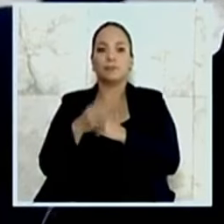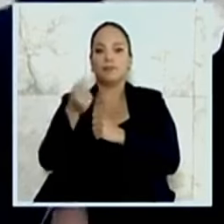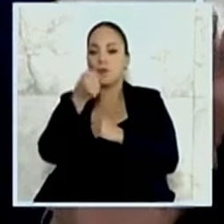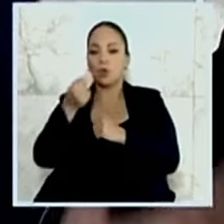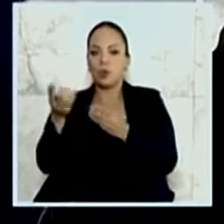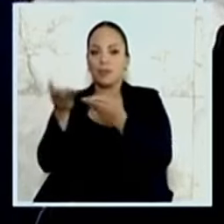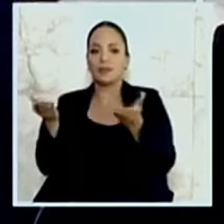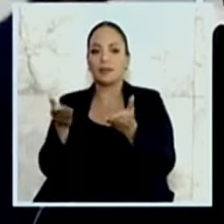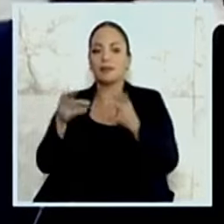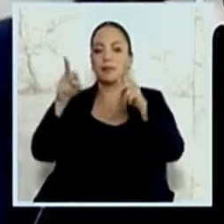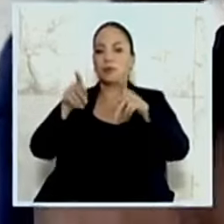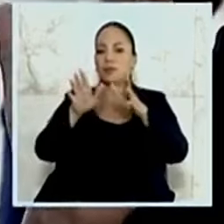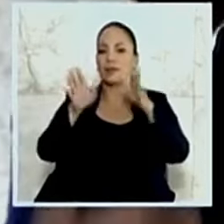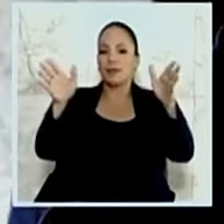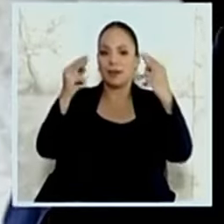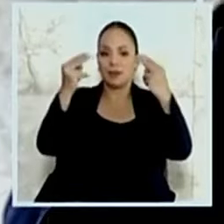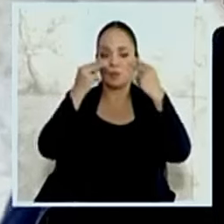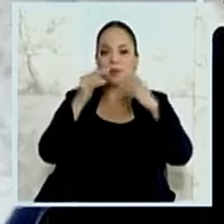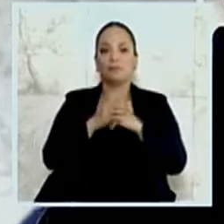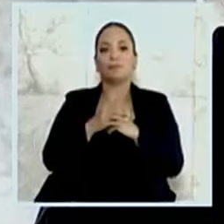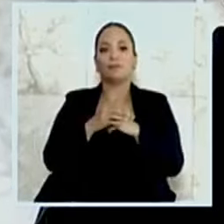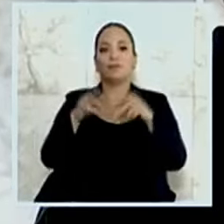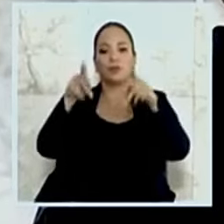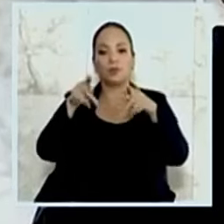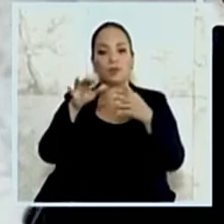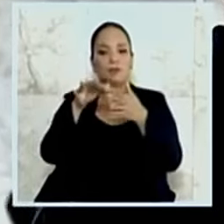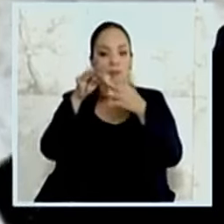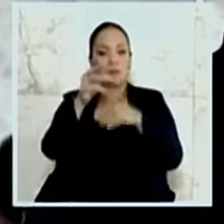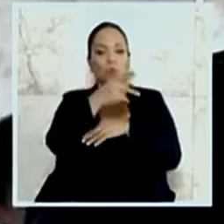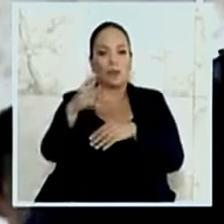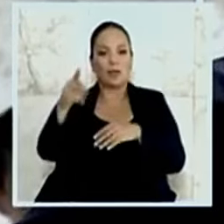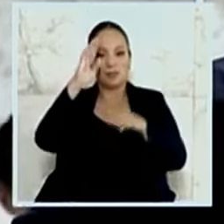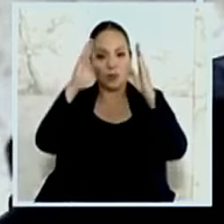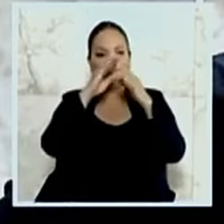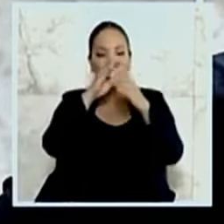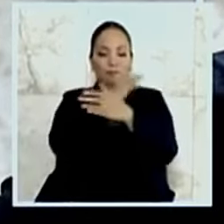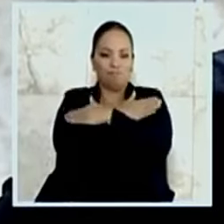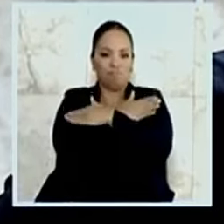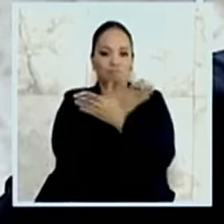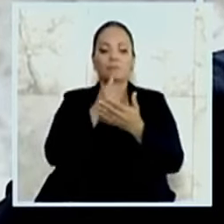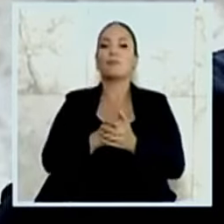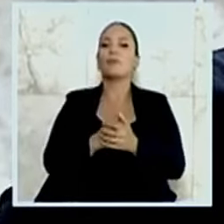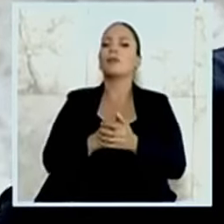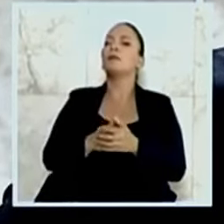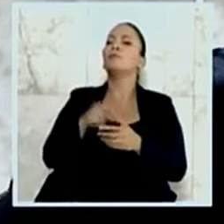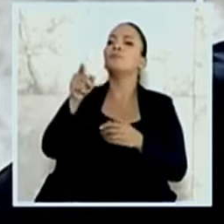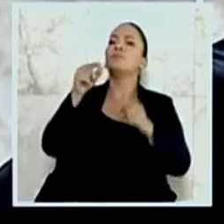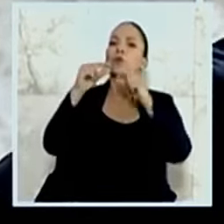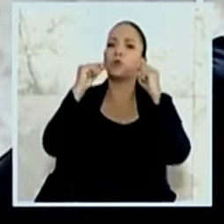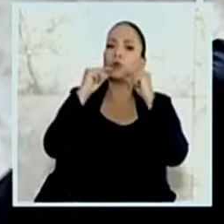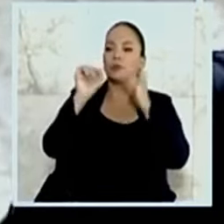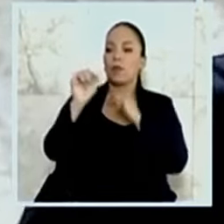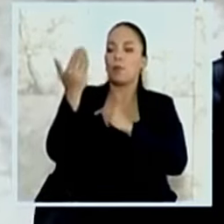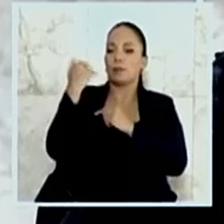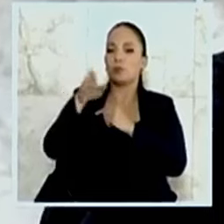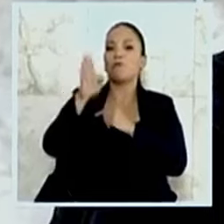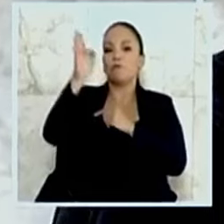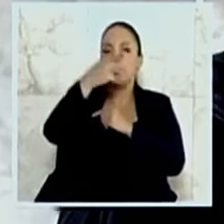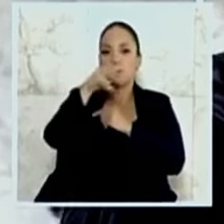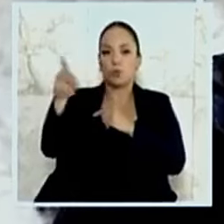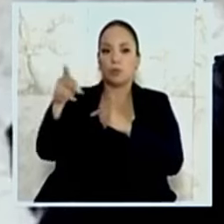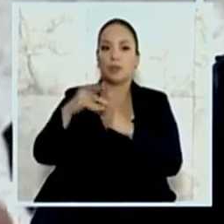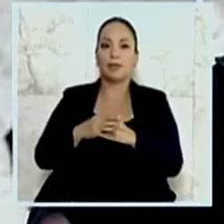tardes, señor presidente, señores ministros, invitados especiales, compañeros, colegas de la prensa y el